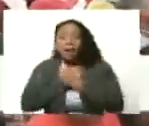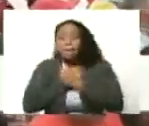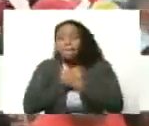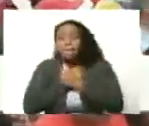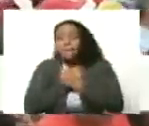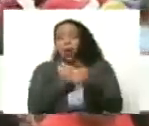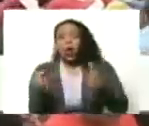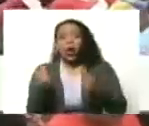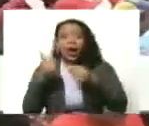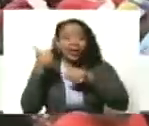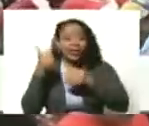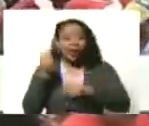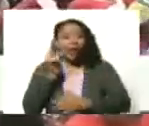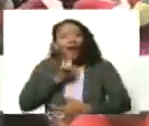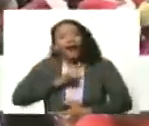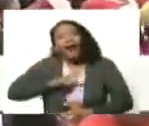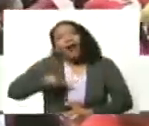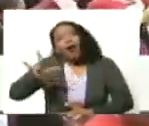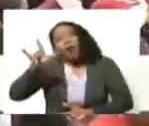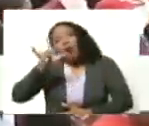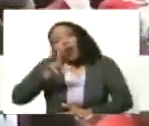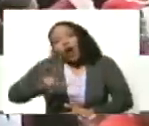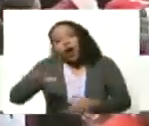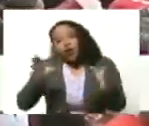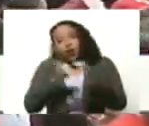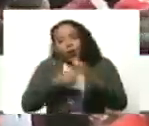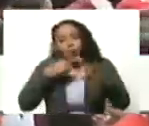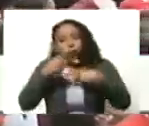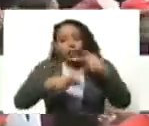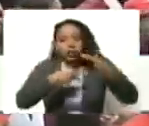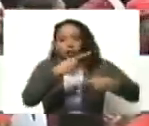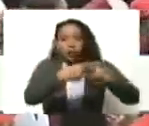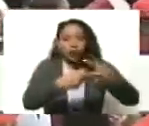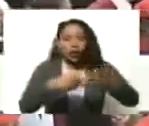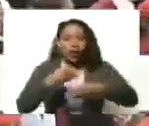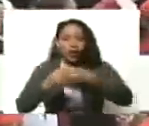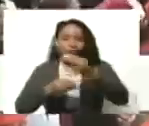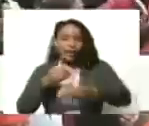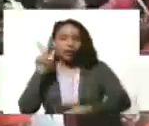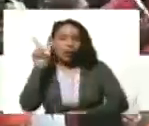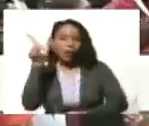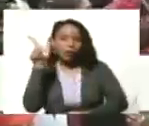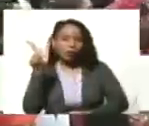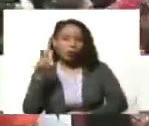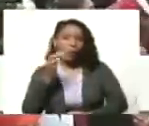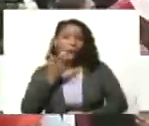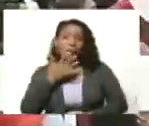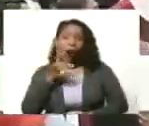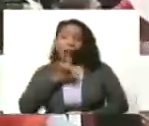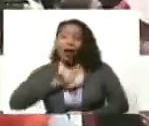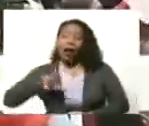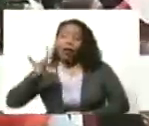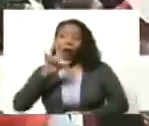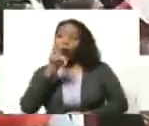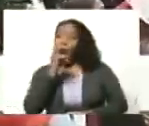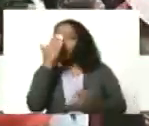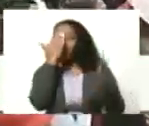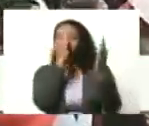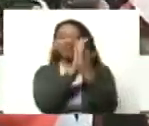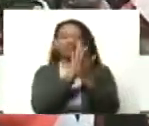ella estaba enamorada del partido, del proceso de lo que se hizo. Cuando uno está enamorado, usted sabe que no hay